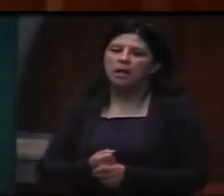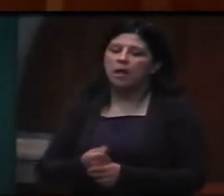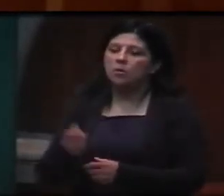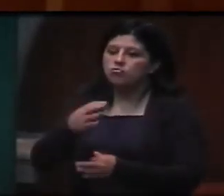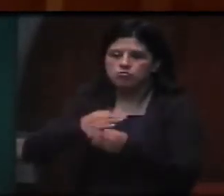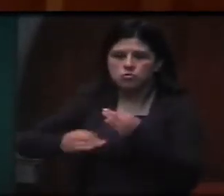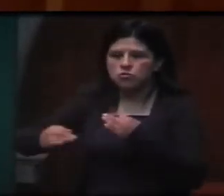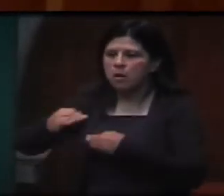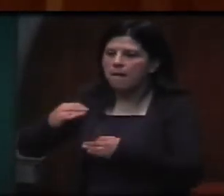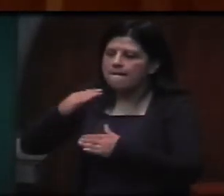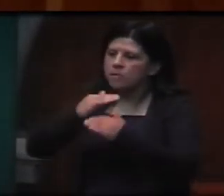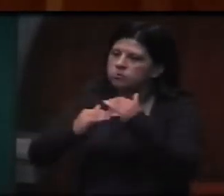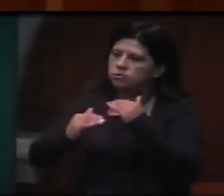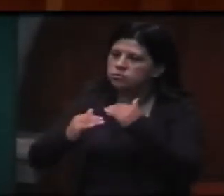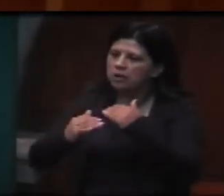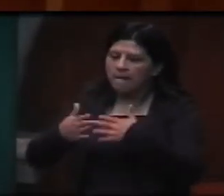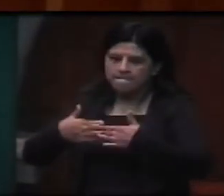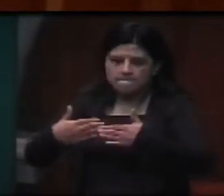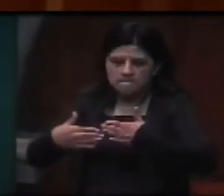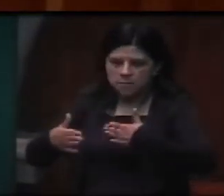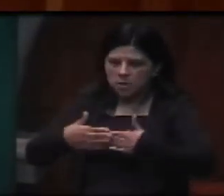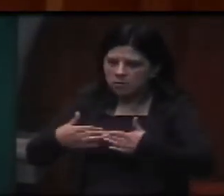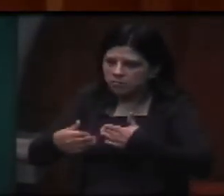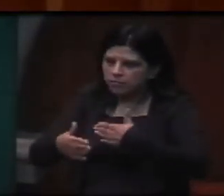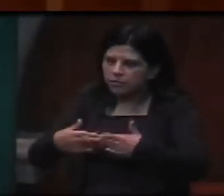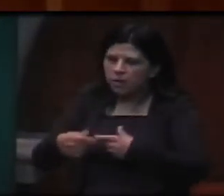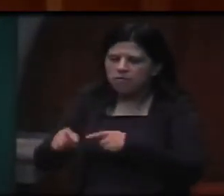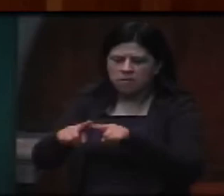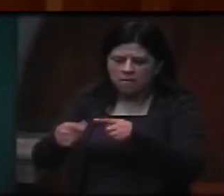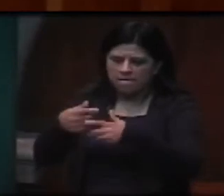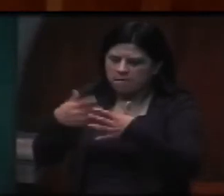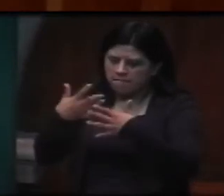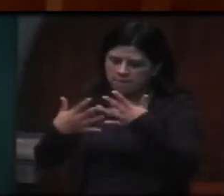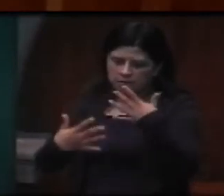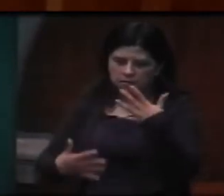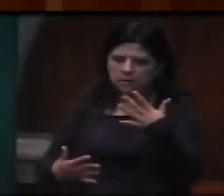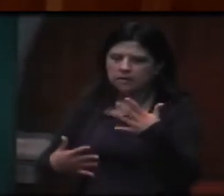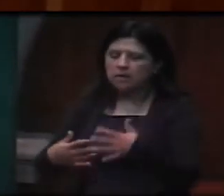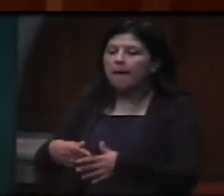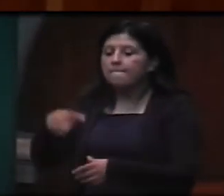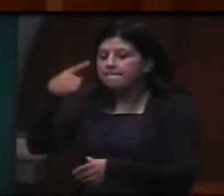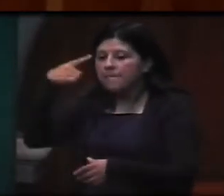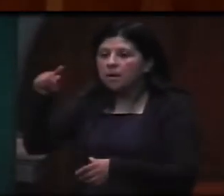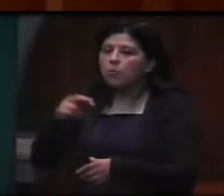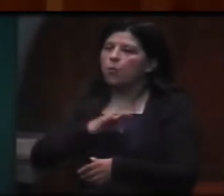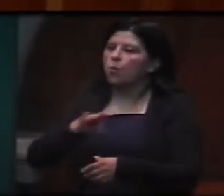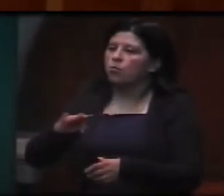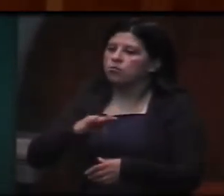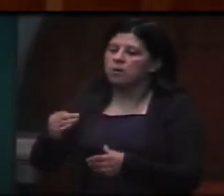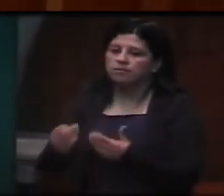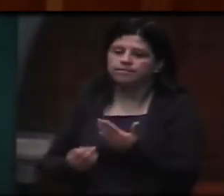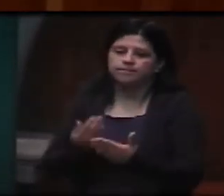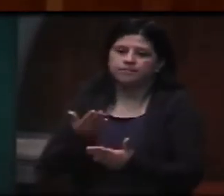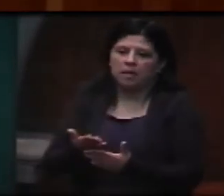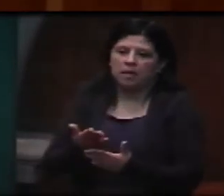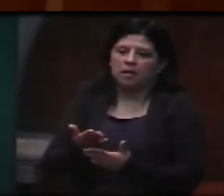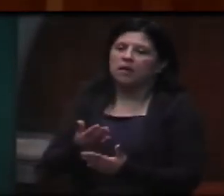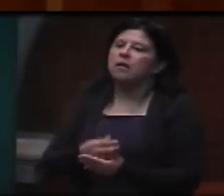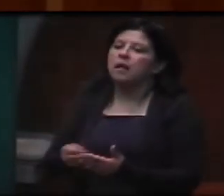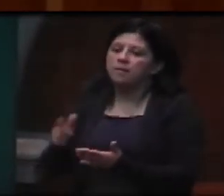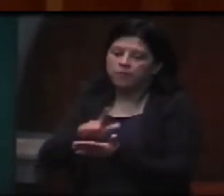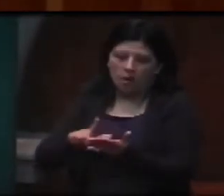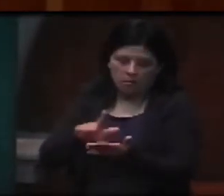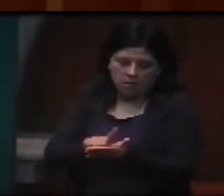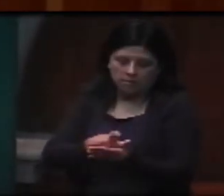plataformas oficiales del Poder Legislativo a fin de poder llevar a cabo el presente decreto. Quinto,